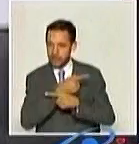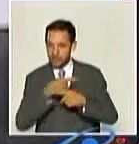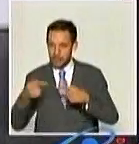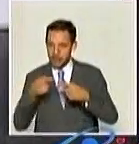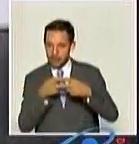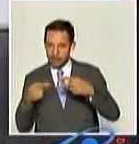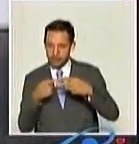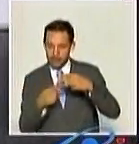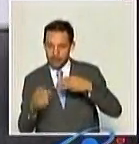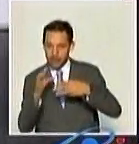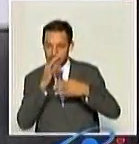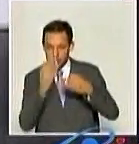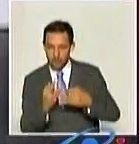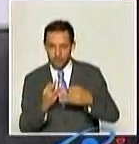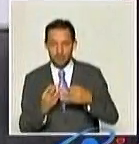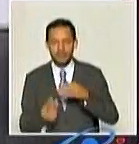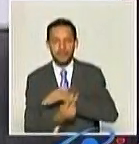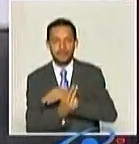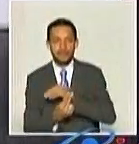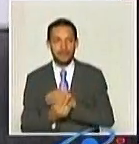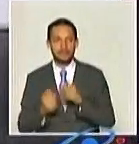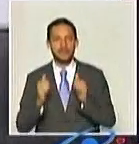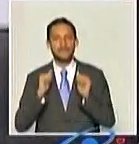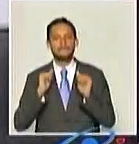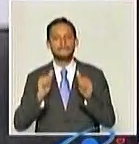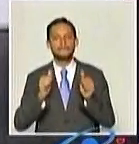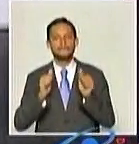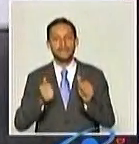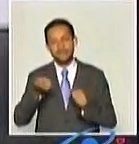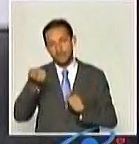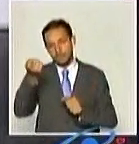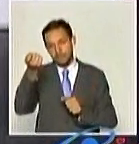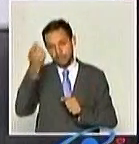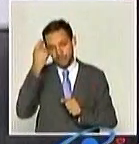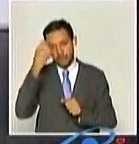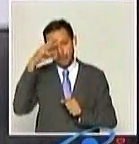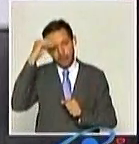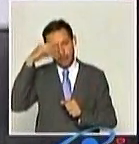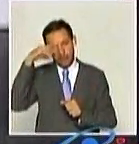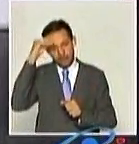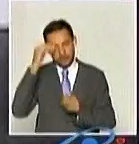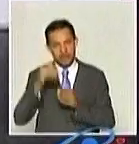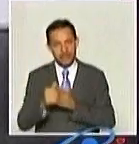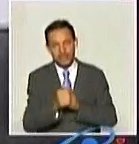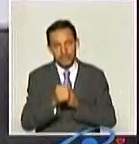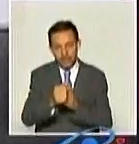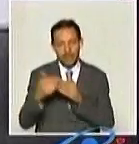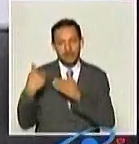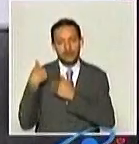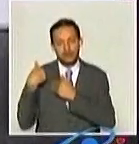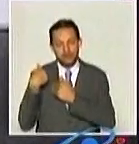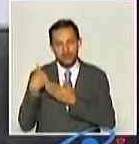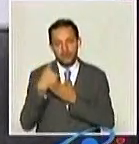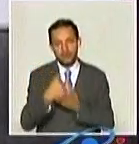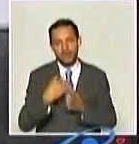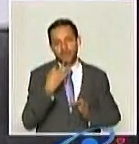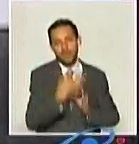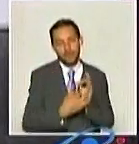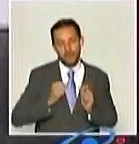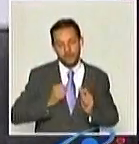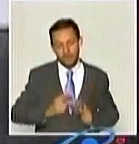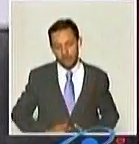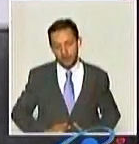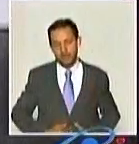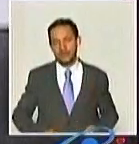y, como decía el doctor Alonso, que sea un programa de pedagogía, de orientación y de prevención para